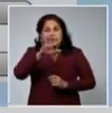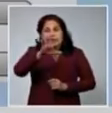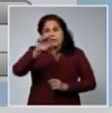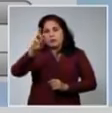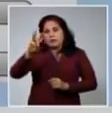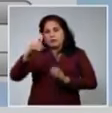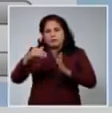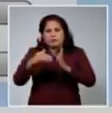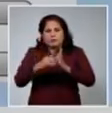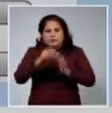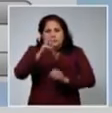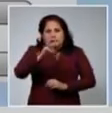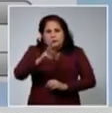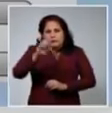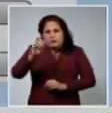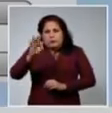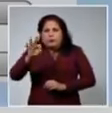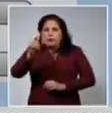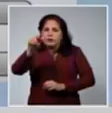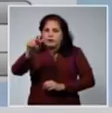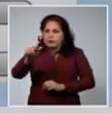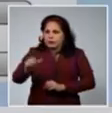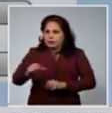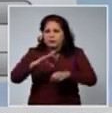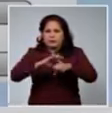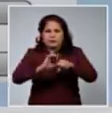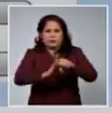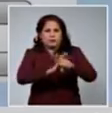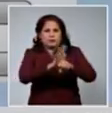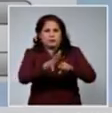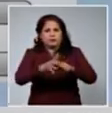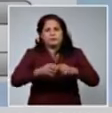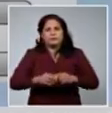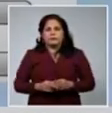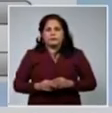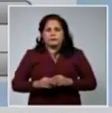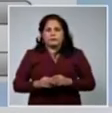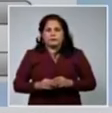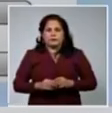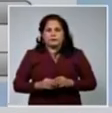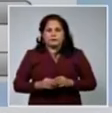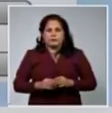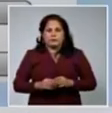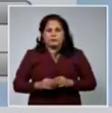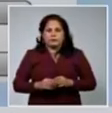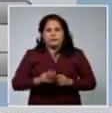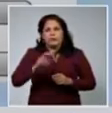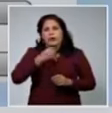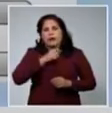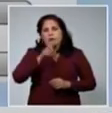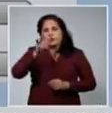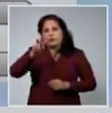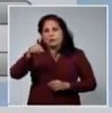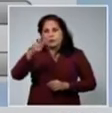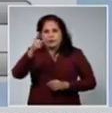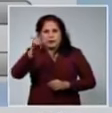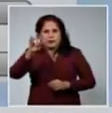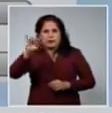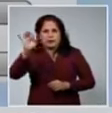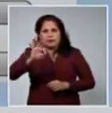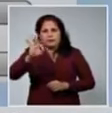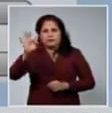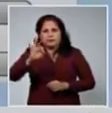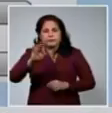53.300 8 personas con códigos y 9 estamos hablando del 2,16 por ciento de